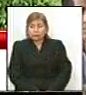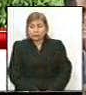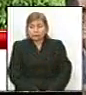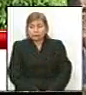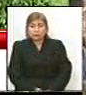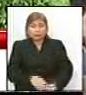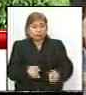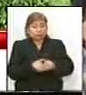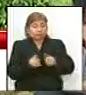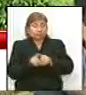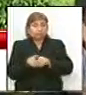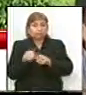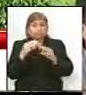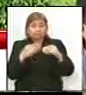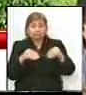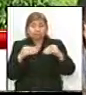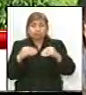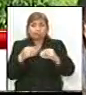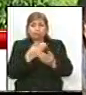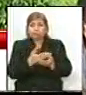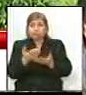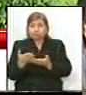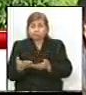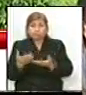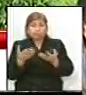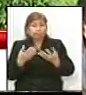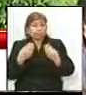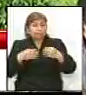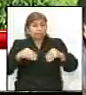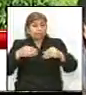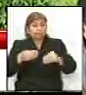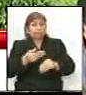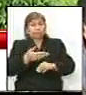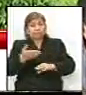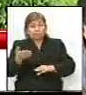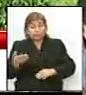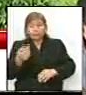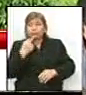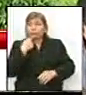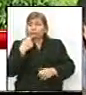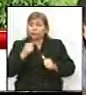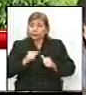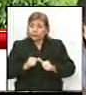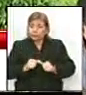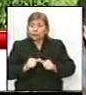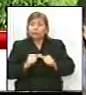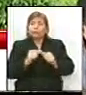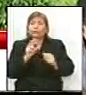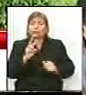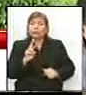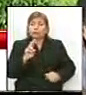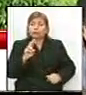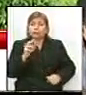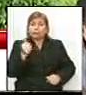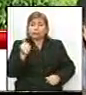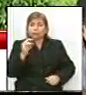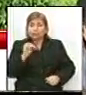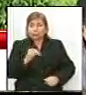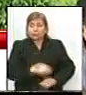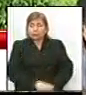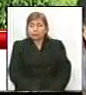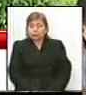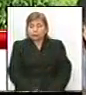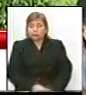el mercado. Queremos la articulación del mercado, donde que se continúa ProBray, quizás apoyando a